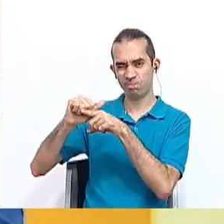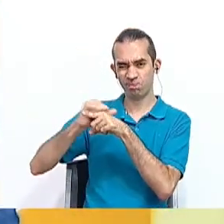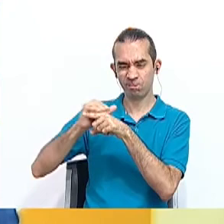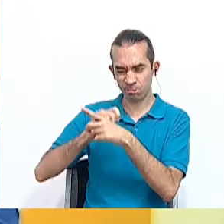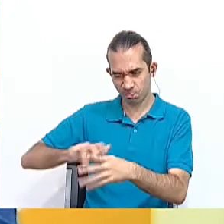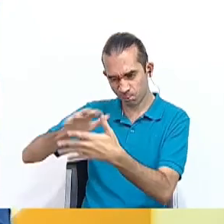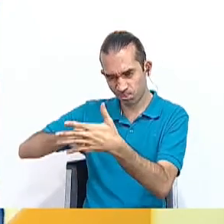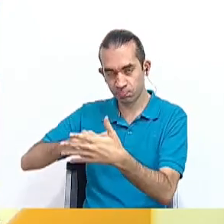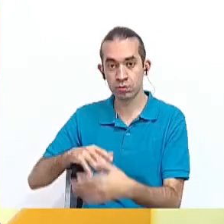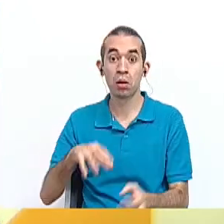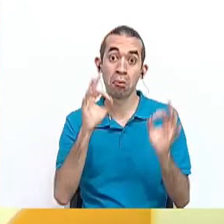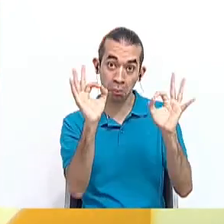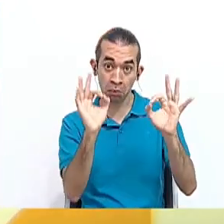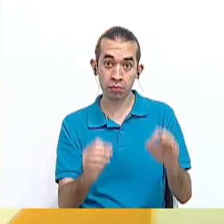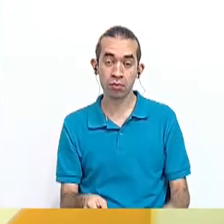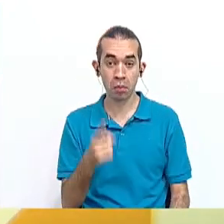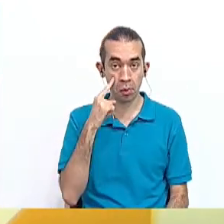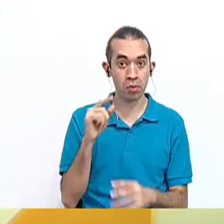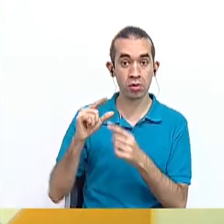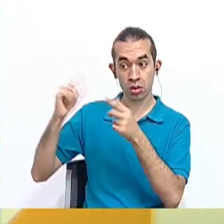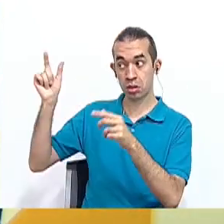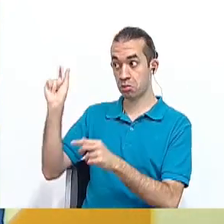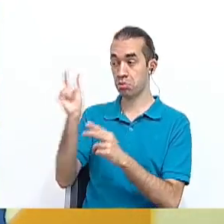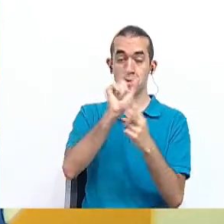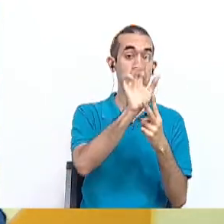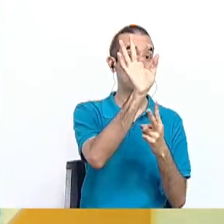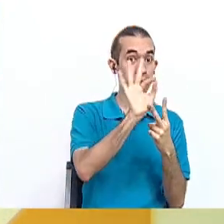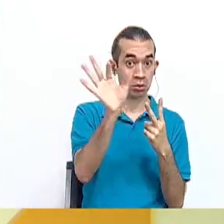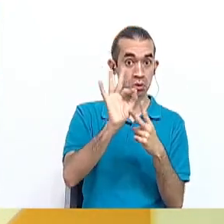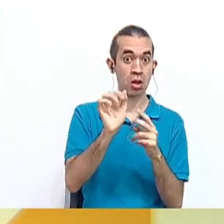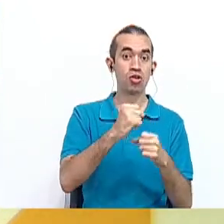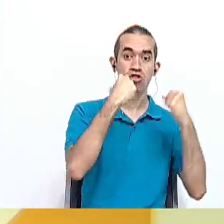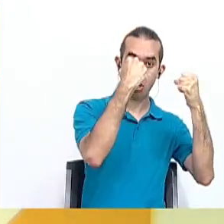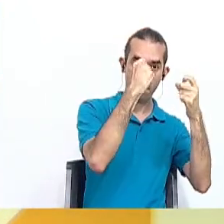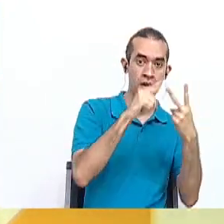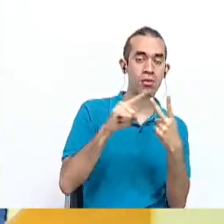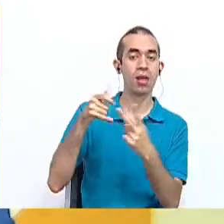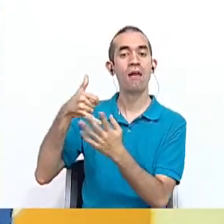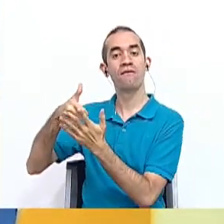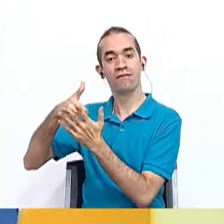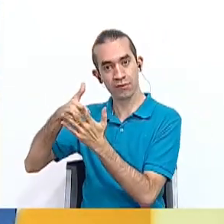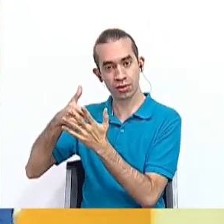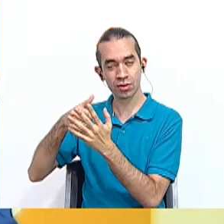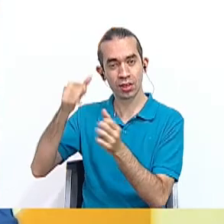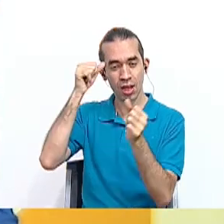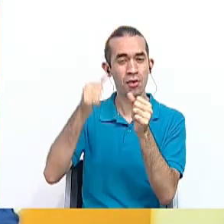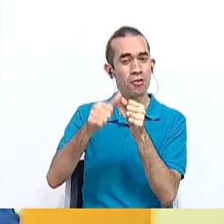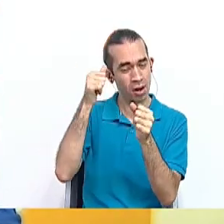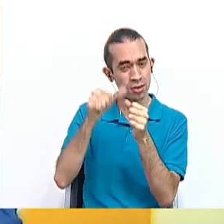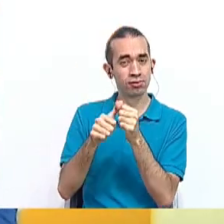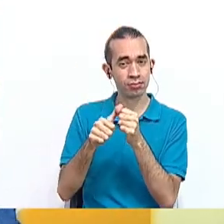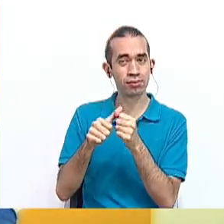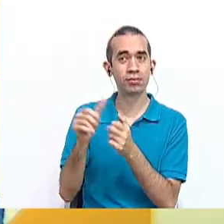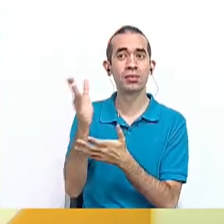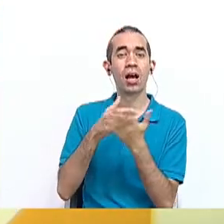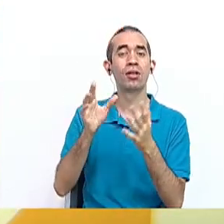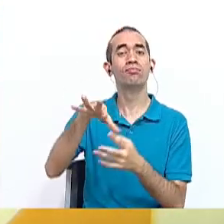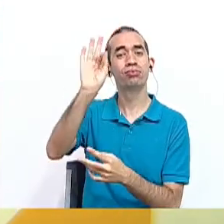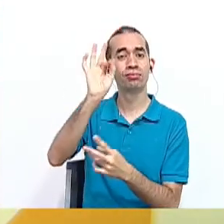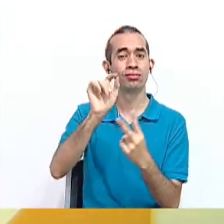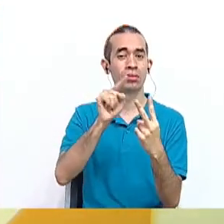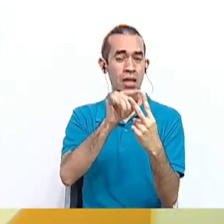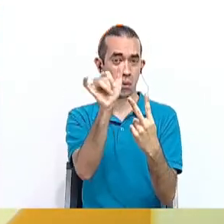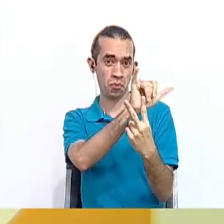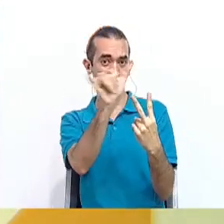pareció? Entre alelos, dominante, recesivo, Recuerden que cuando encontrábamos dos